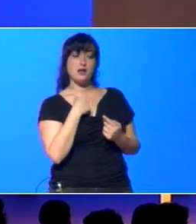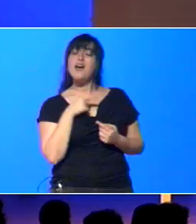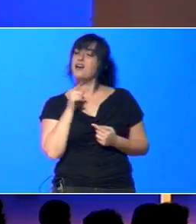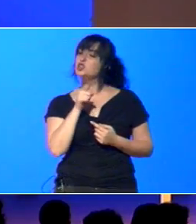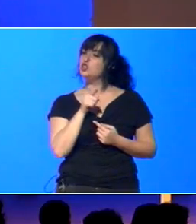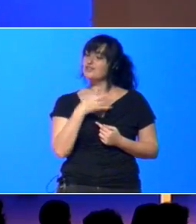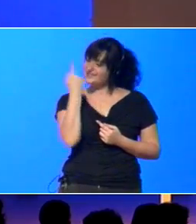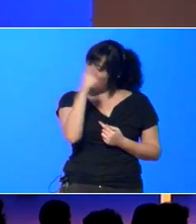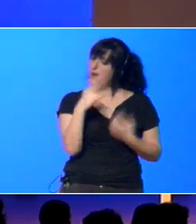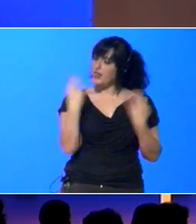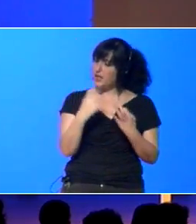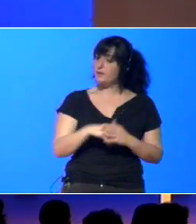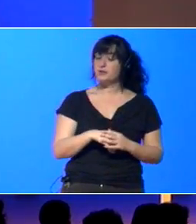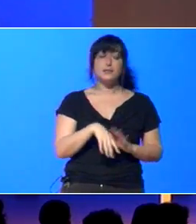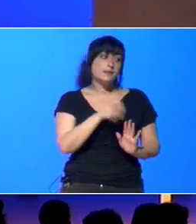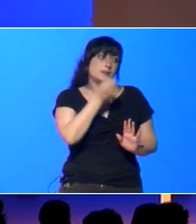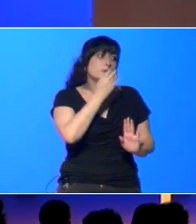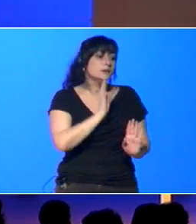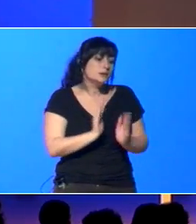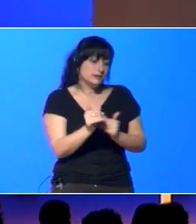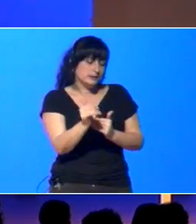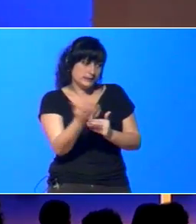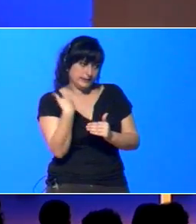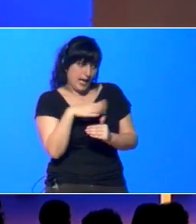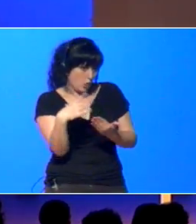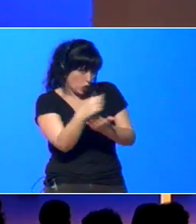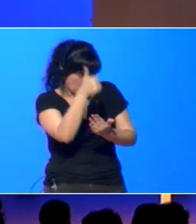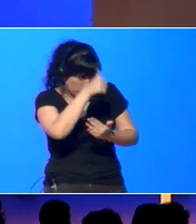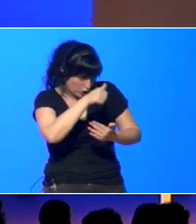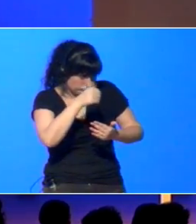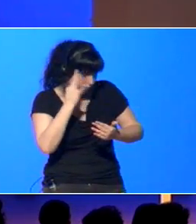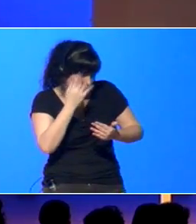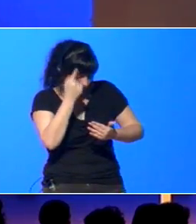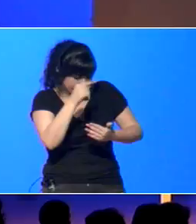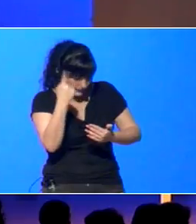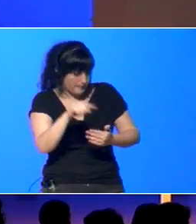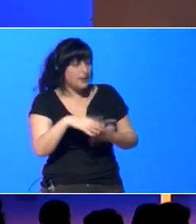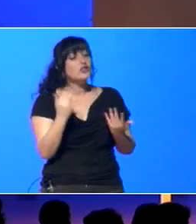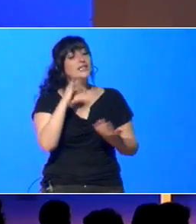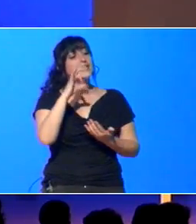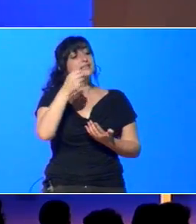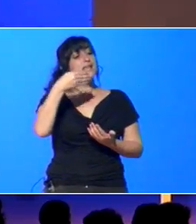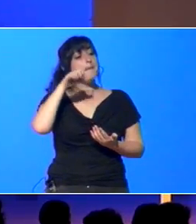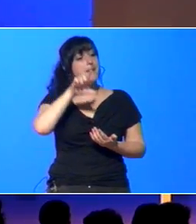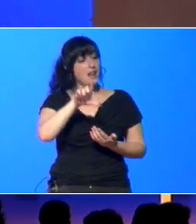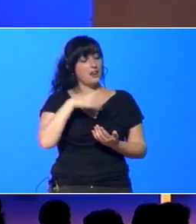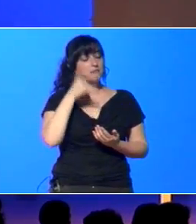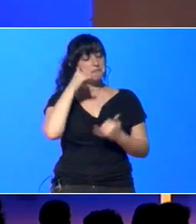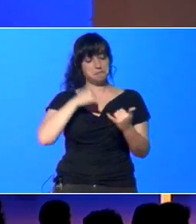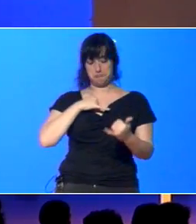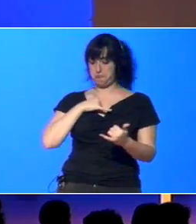dije, bueno, ya habrá un momento, y entonces cuando Isabel me llamó y me dijeron que iba a venir aquí, dije, bueno, pues es el